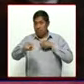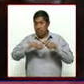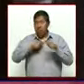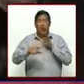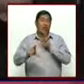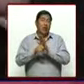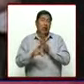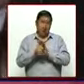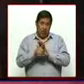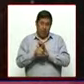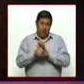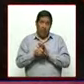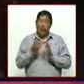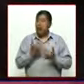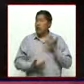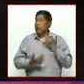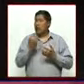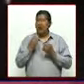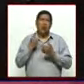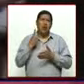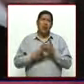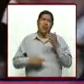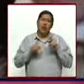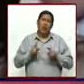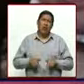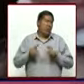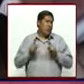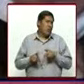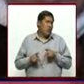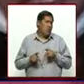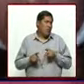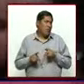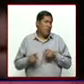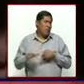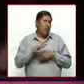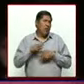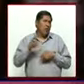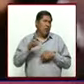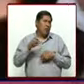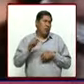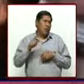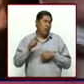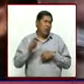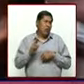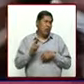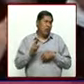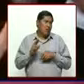leyes incendiarias. ¿Qué cantidad de personas estará ahí, Walter?